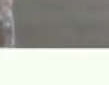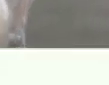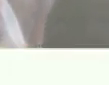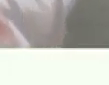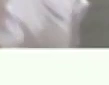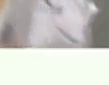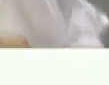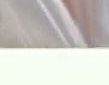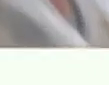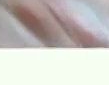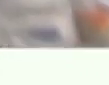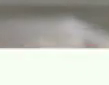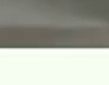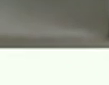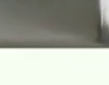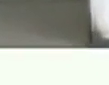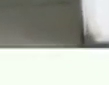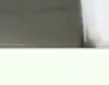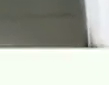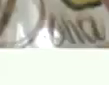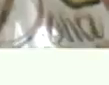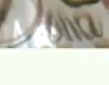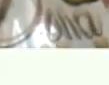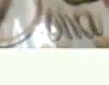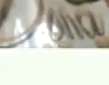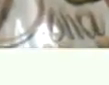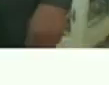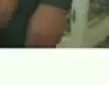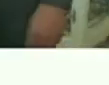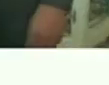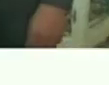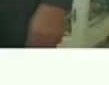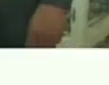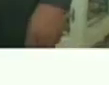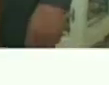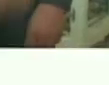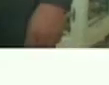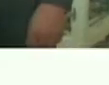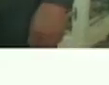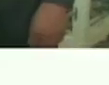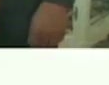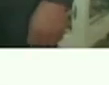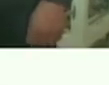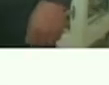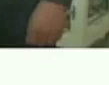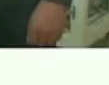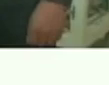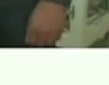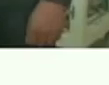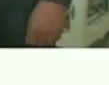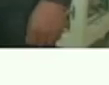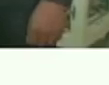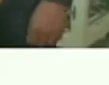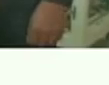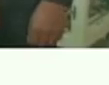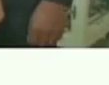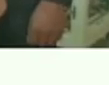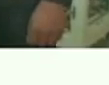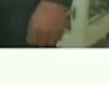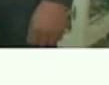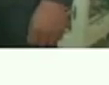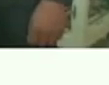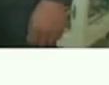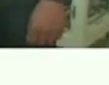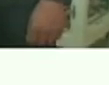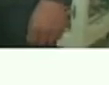posible que este país no se pare a pesar de bloqueos sanciones y todos los demás que estamos rodilla en tierra y mostrándole al mundo